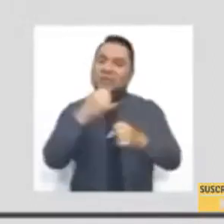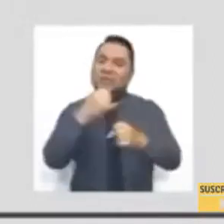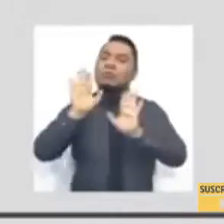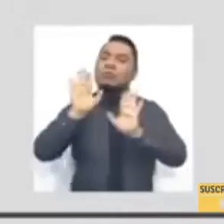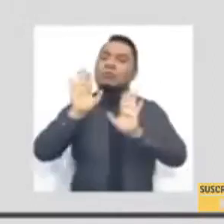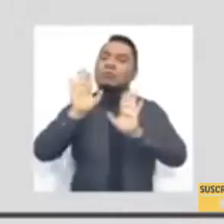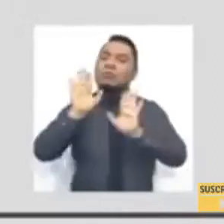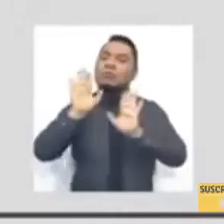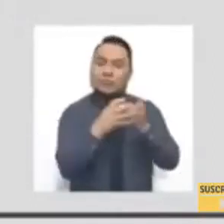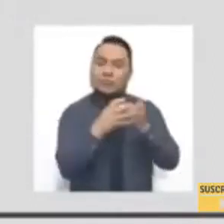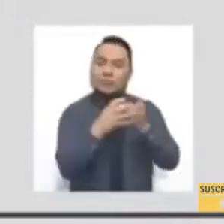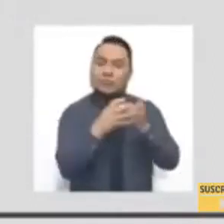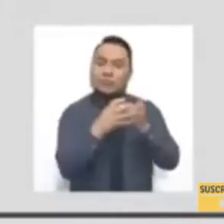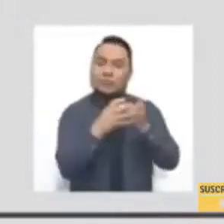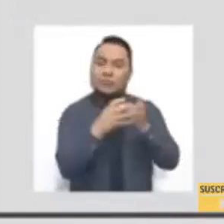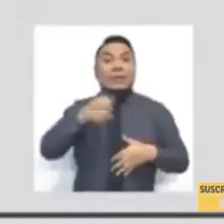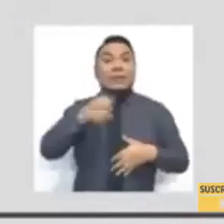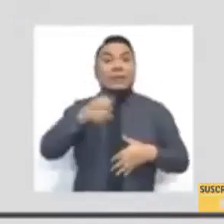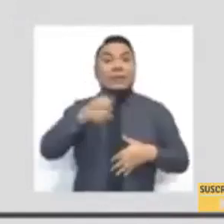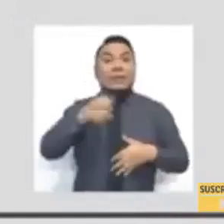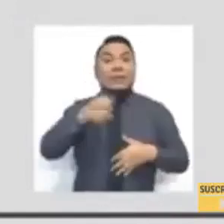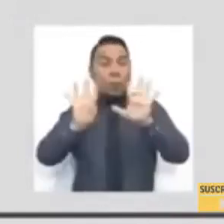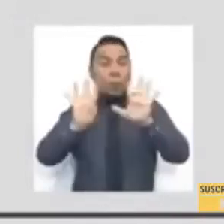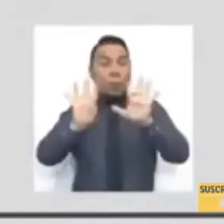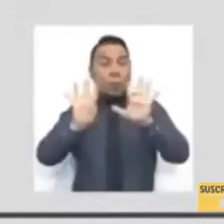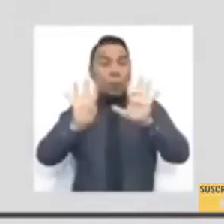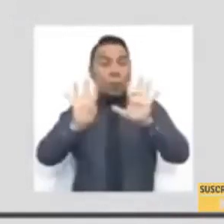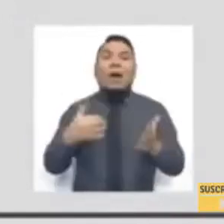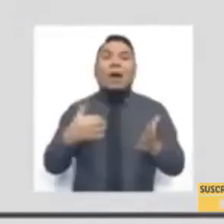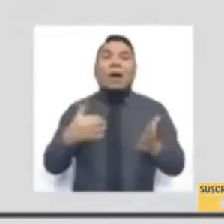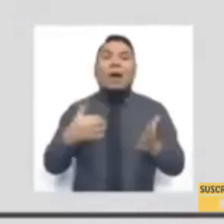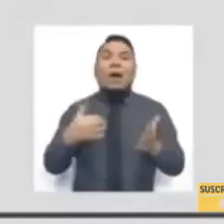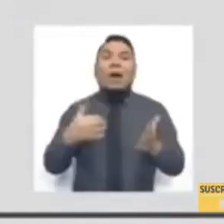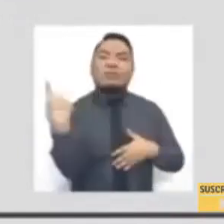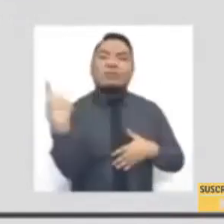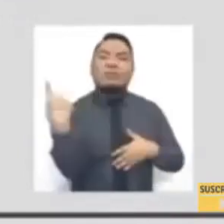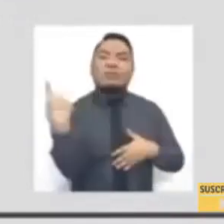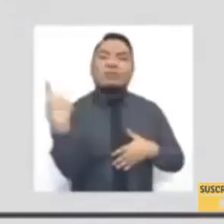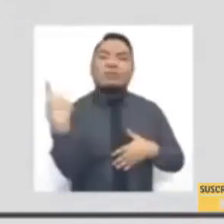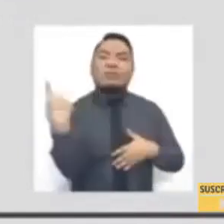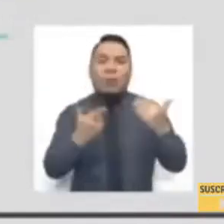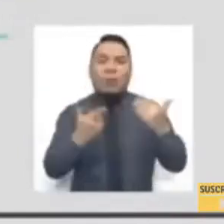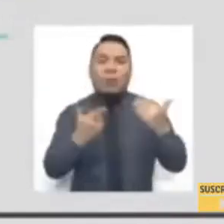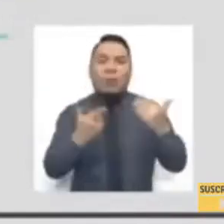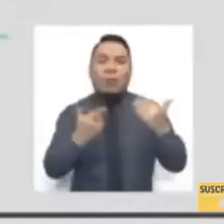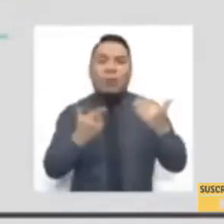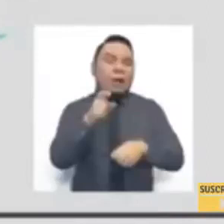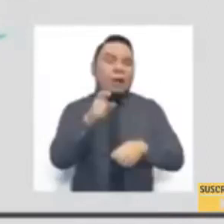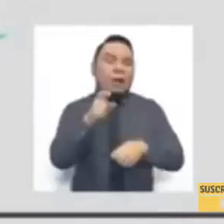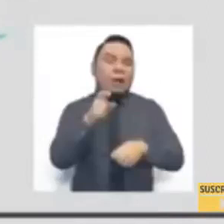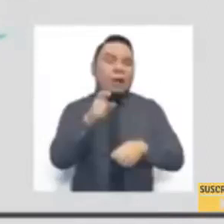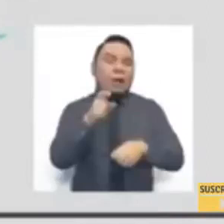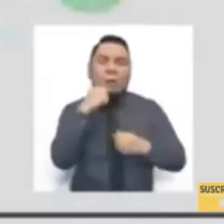estado civil. Y en 1979 que el sufragio es universal, sin condiciones de instrucción educativa o